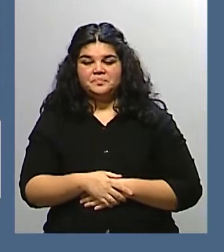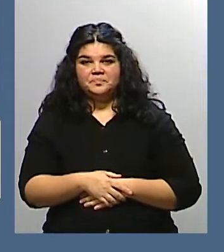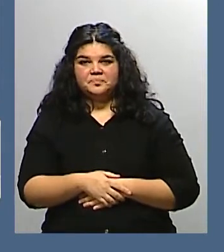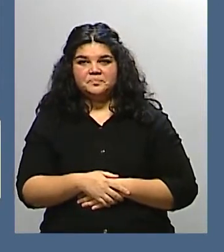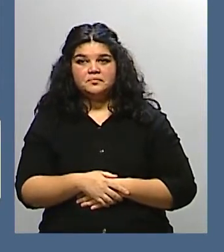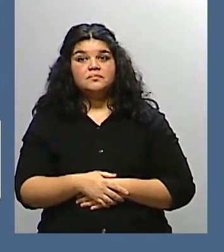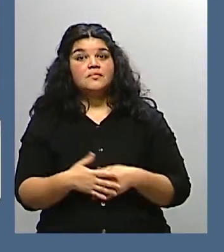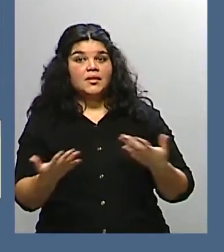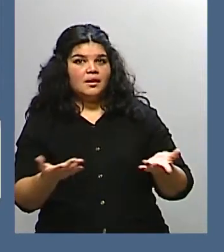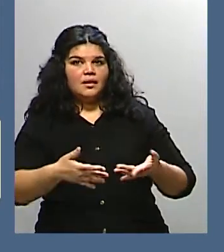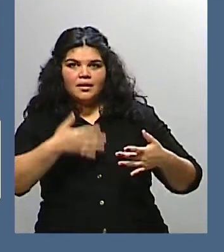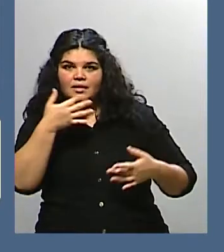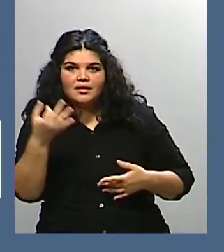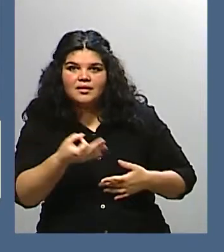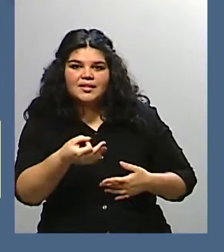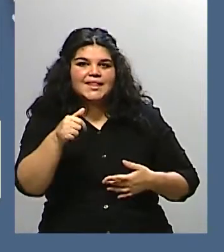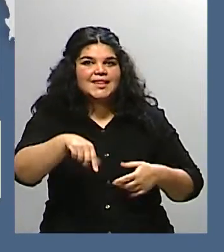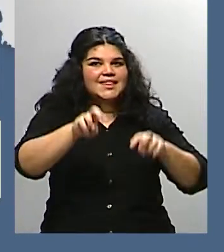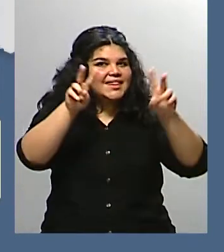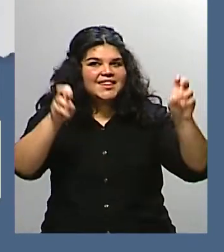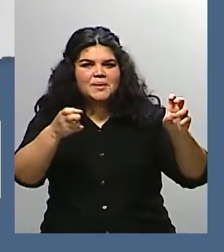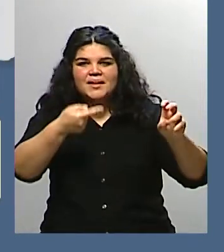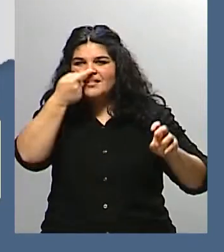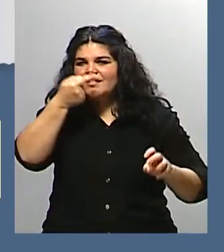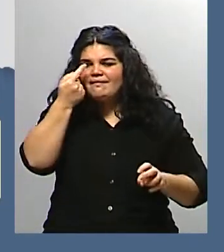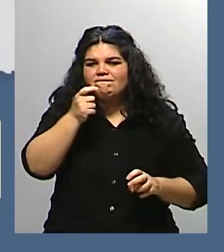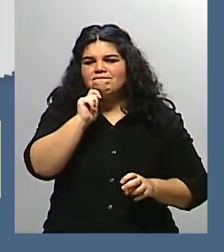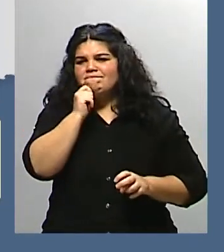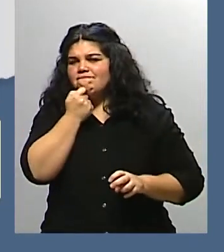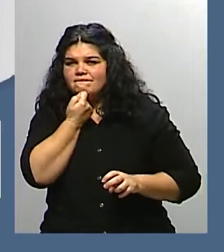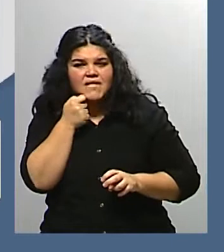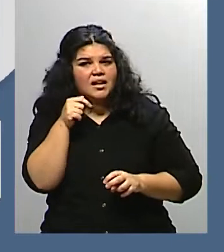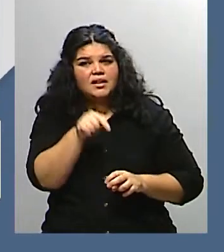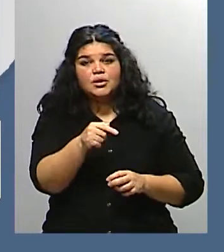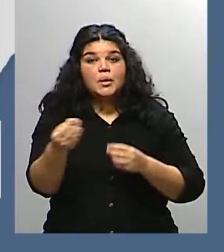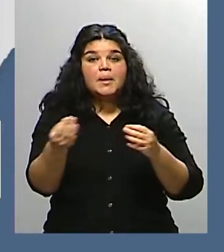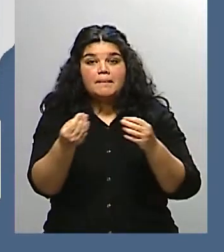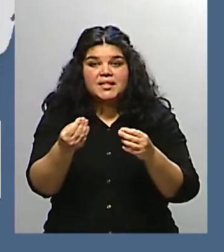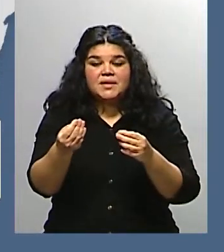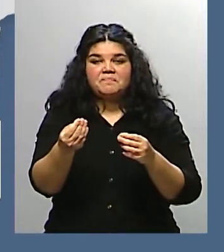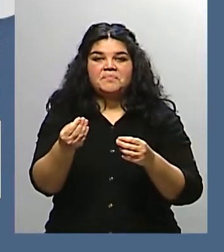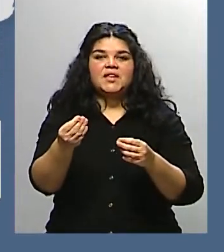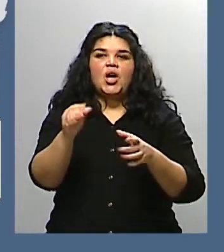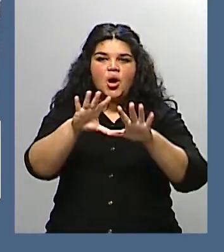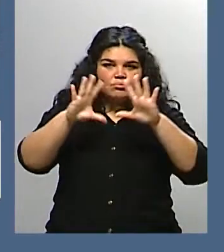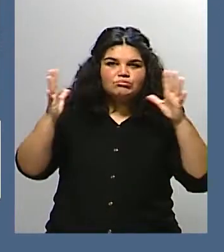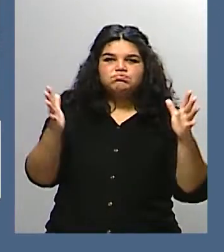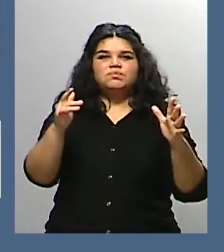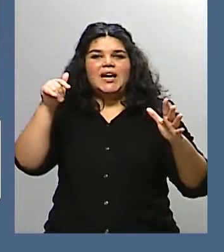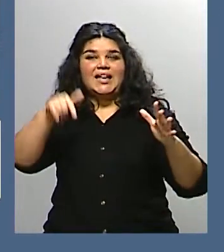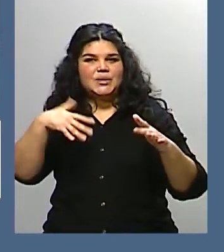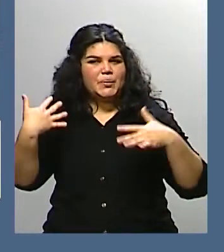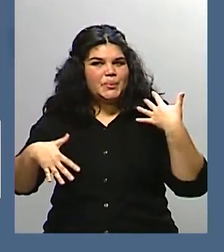la verdad que es un tema que no deja de ser interesante para bien y para mal, porque estamos hablando de uno de los continentes más diversos en la materia,